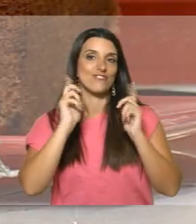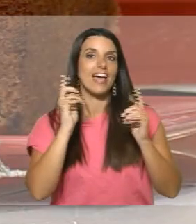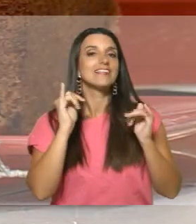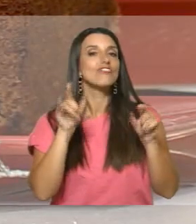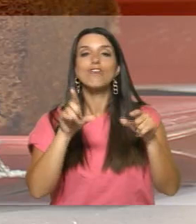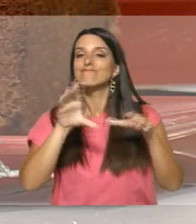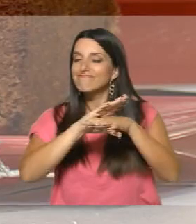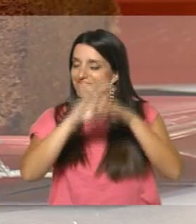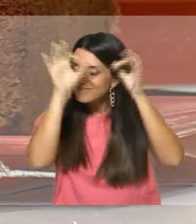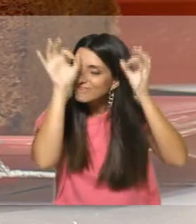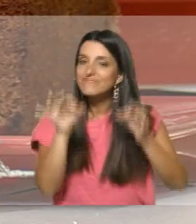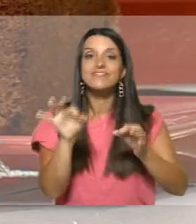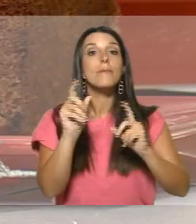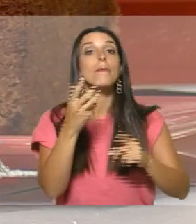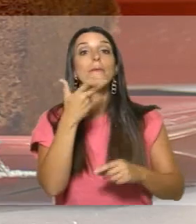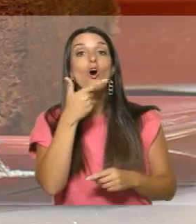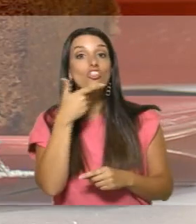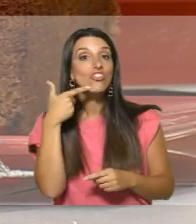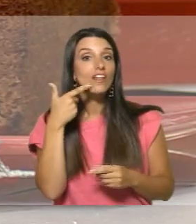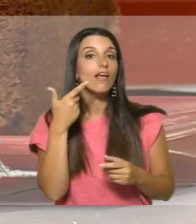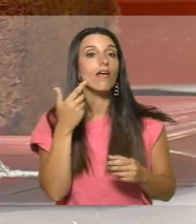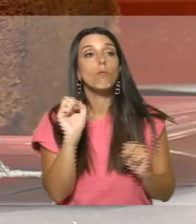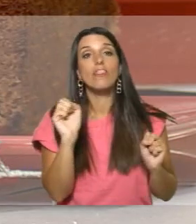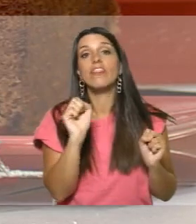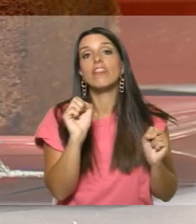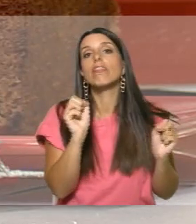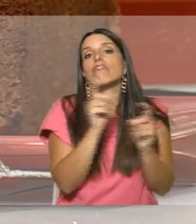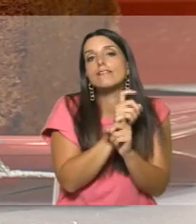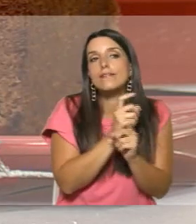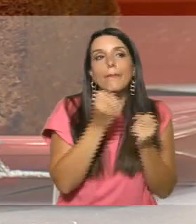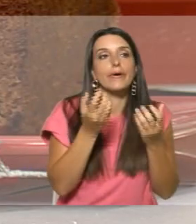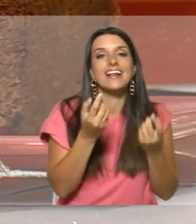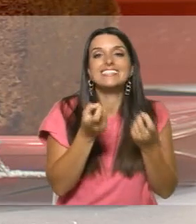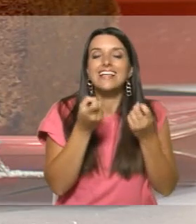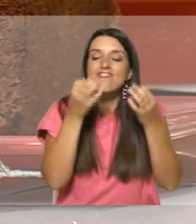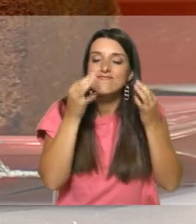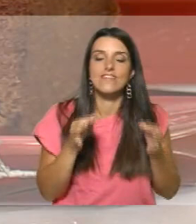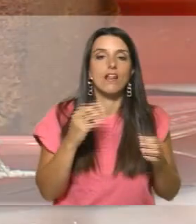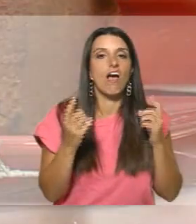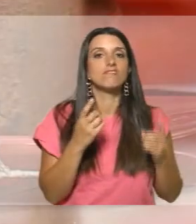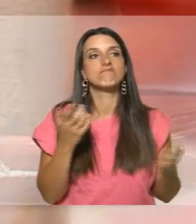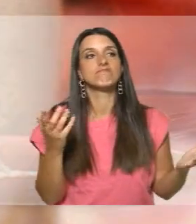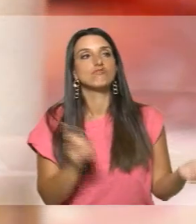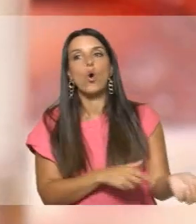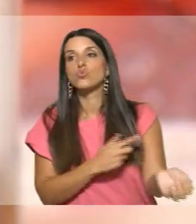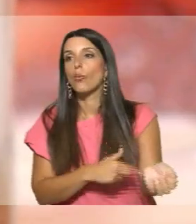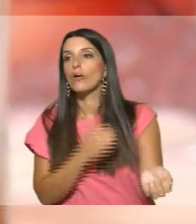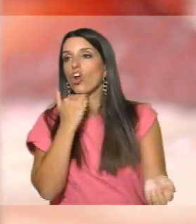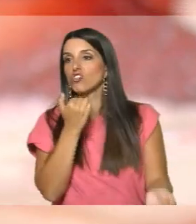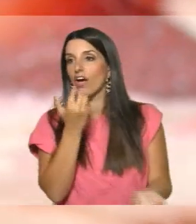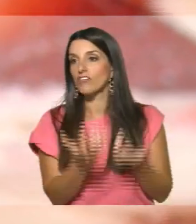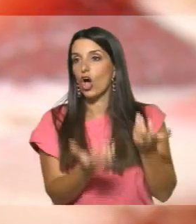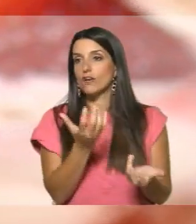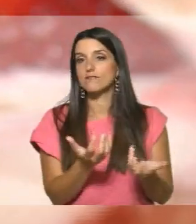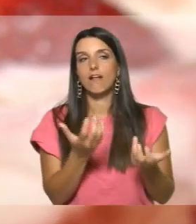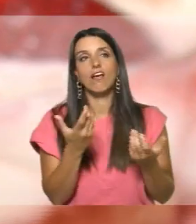totalmente de acuerdo. Y aparte el postre es como la cosa que se te puede complicar. Bien. ¿Viste? Porque necesitas que te quede bien. Y a veces no estás tan acostumbrado a hacer algo de pastelería y querés